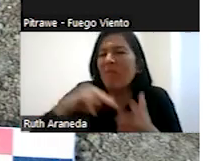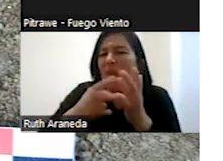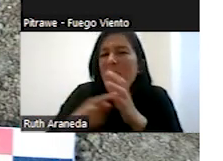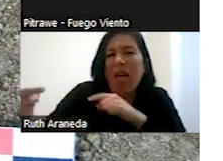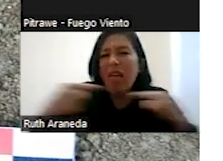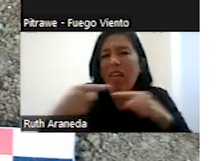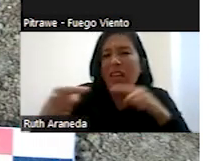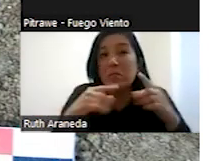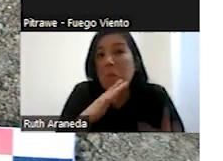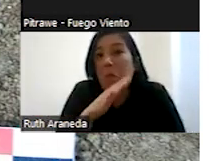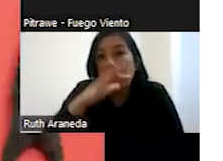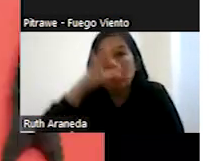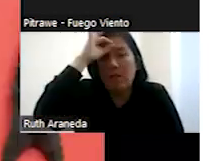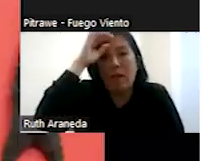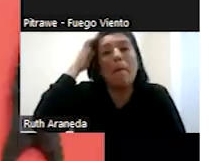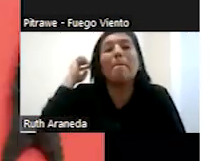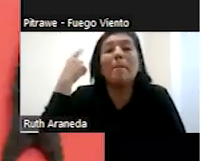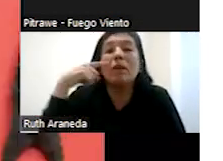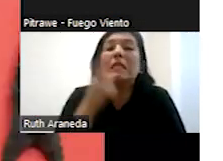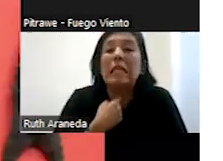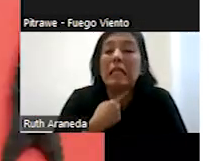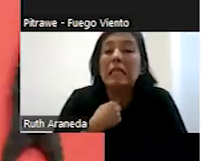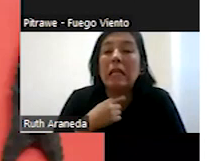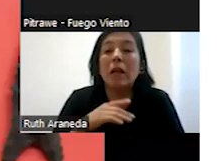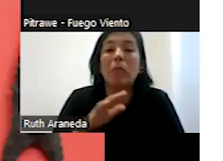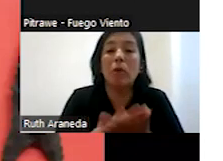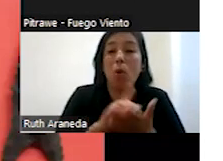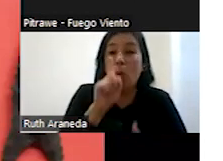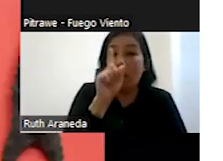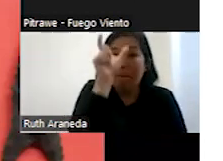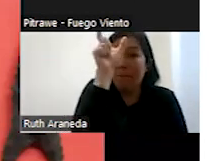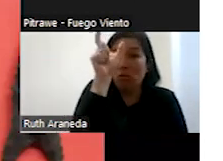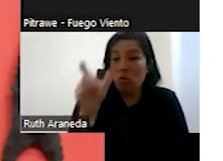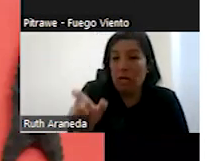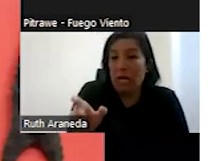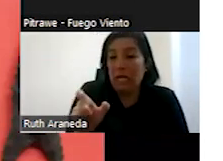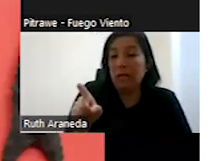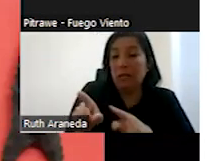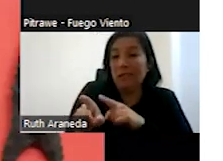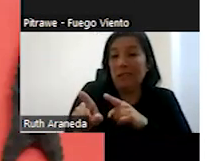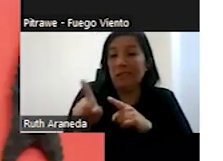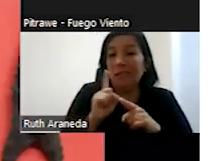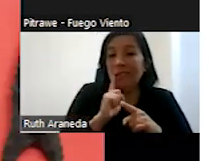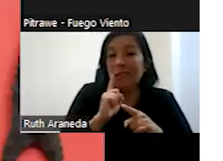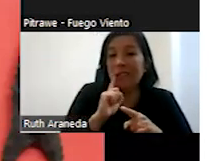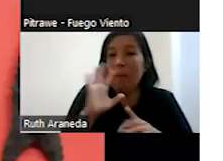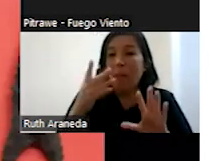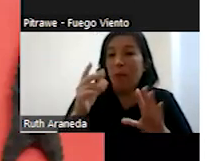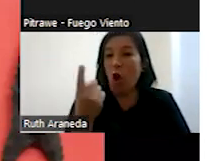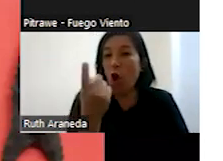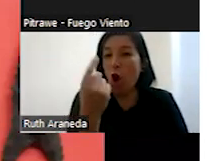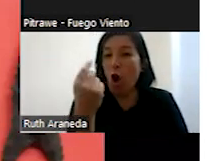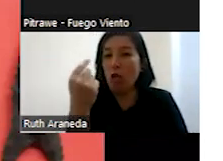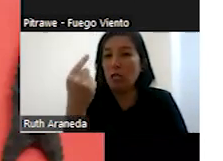bastante interesante, ya que uno de los individuos presentaba alrededor de 11 puntas